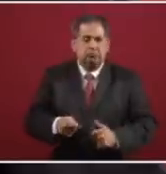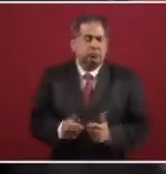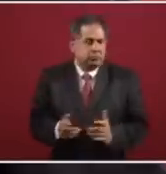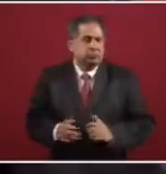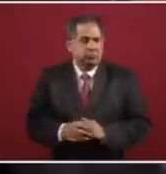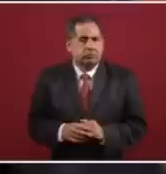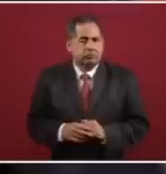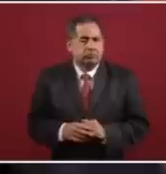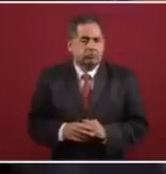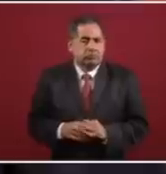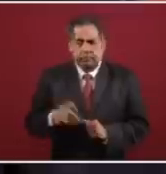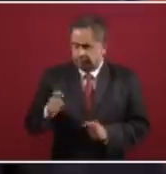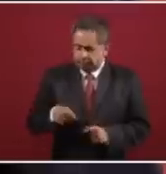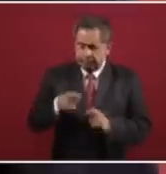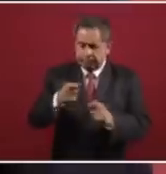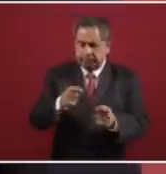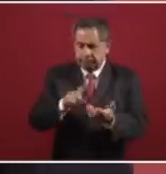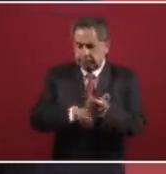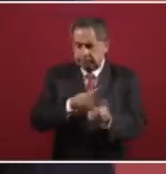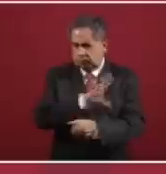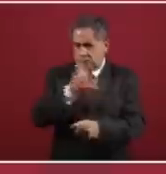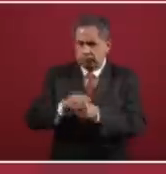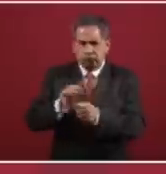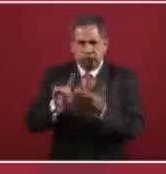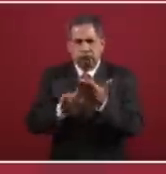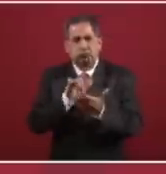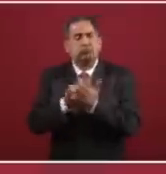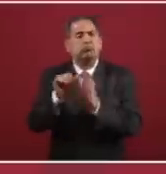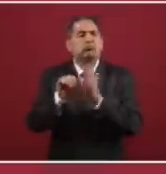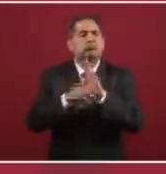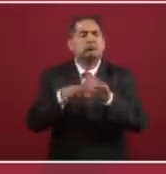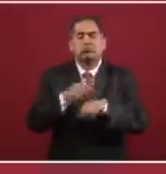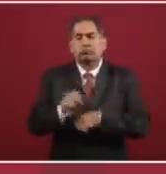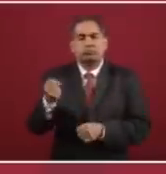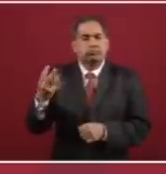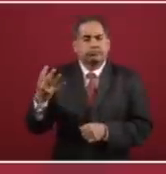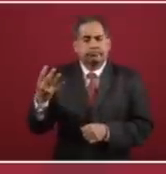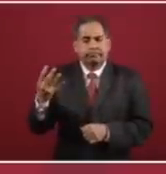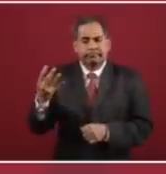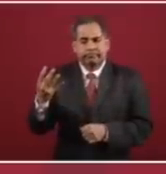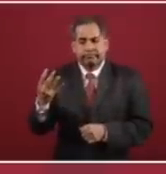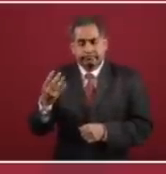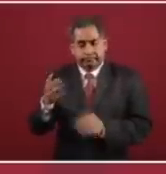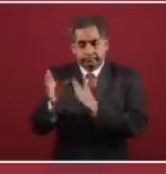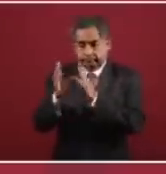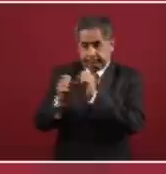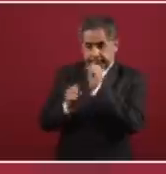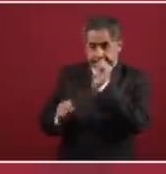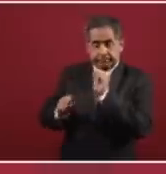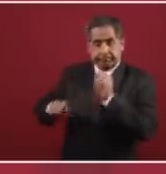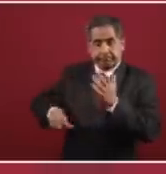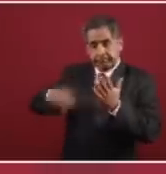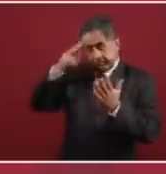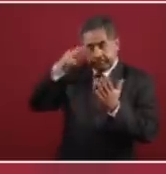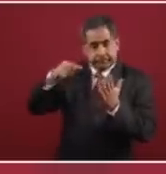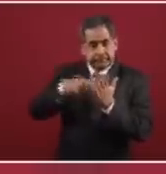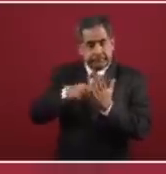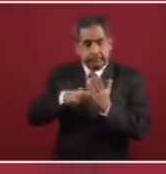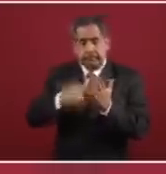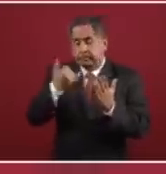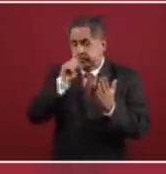Vamos a presentar esta iniciativa de reforma al artículo 4 de la Constitución,